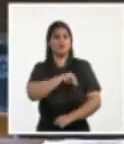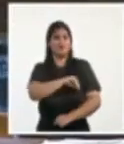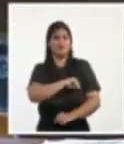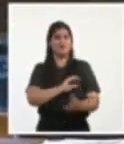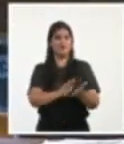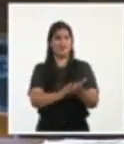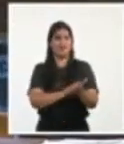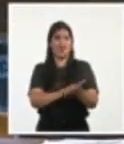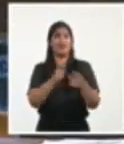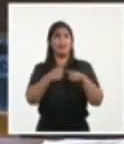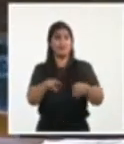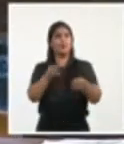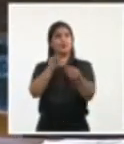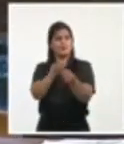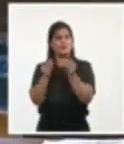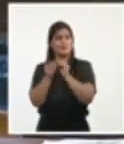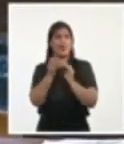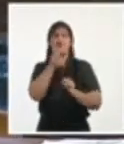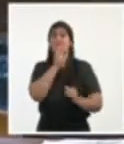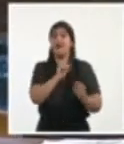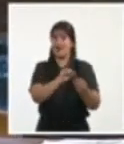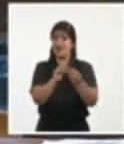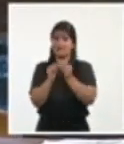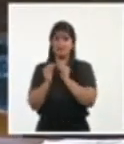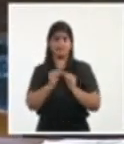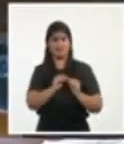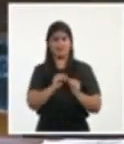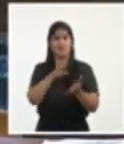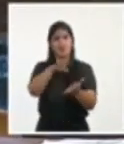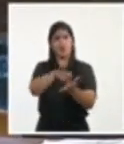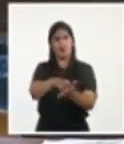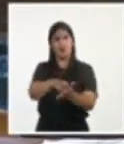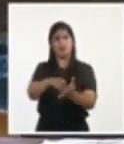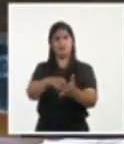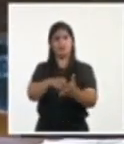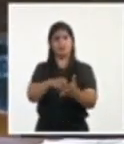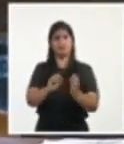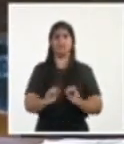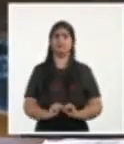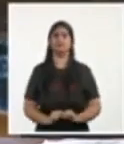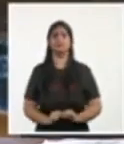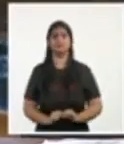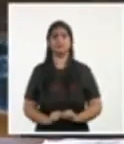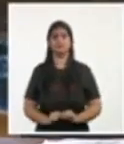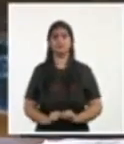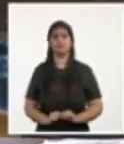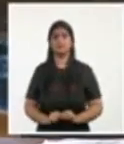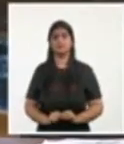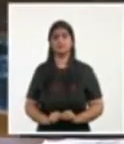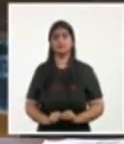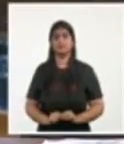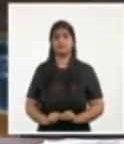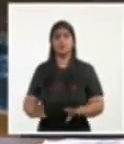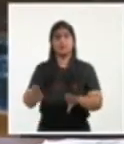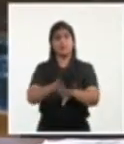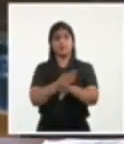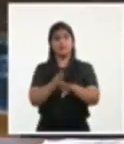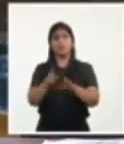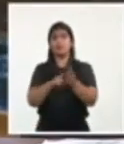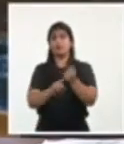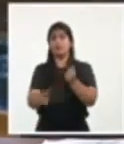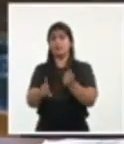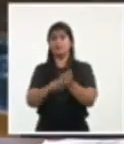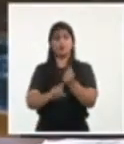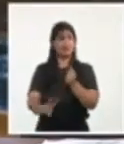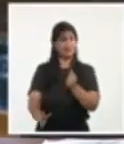facilidad en lugares cerrados. Aunque se ha reportado esta cepa ya en varias provincias, su mayor circulación se ha estado